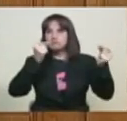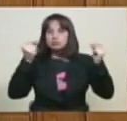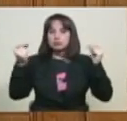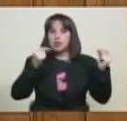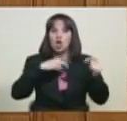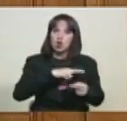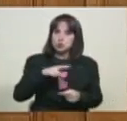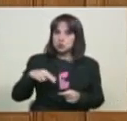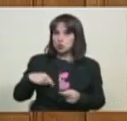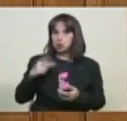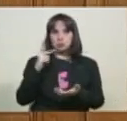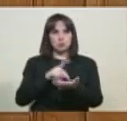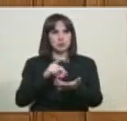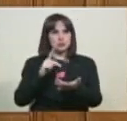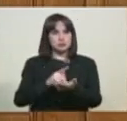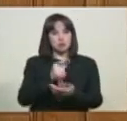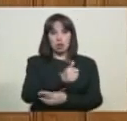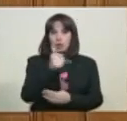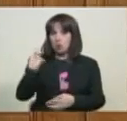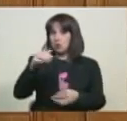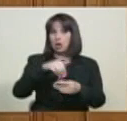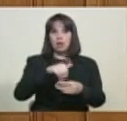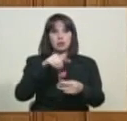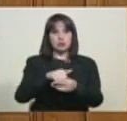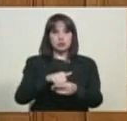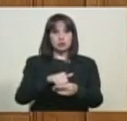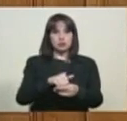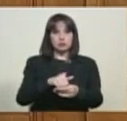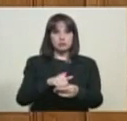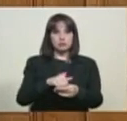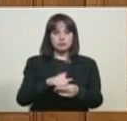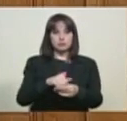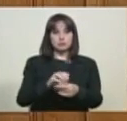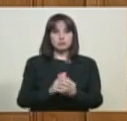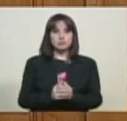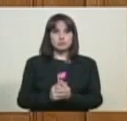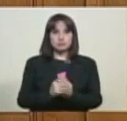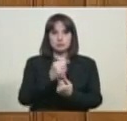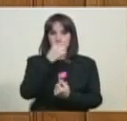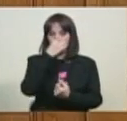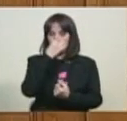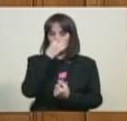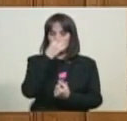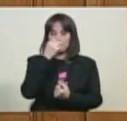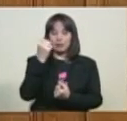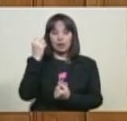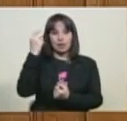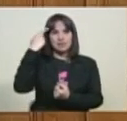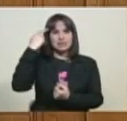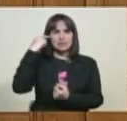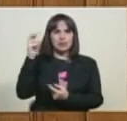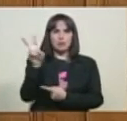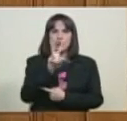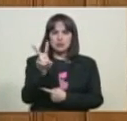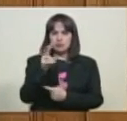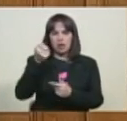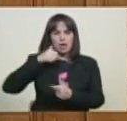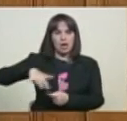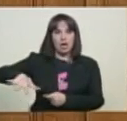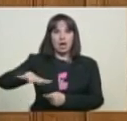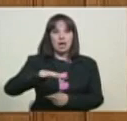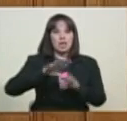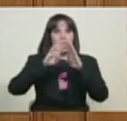participado en cada una de las contiendas políticas. Sabe Venezuela y el mundo entero que